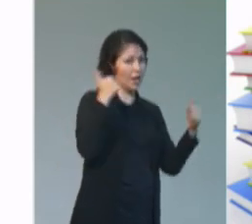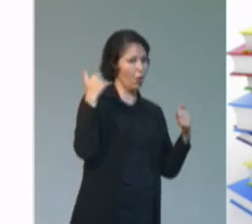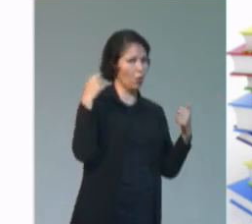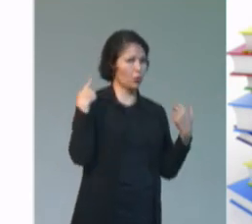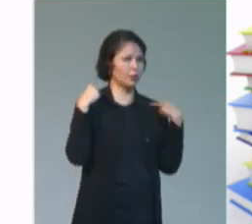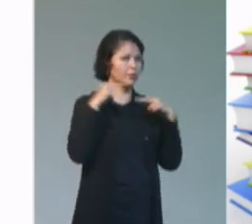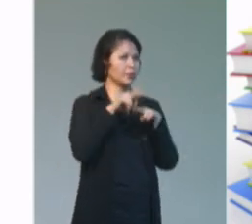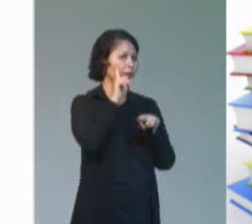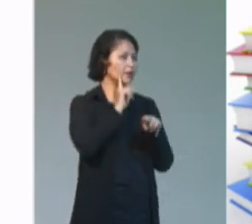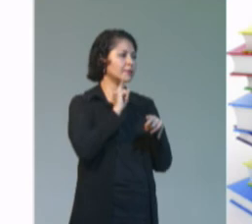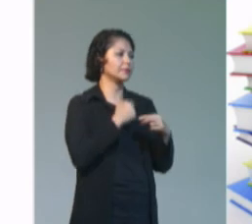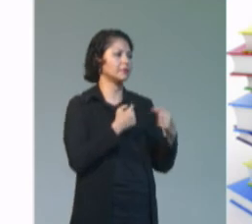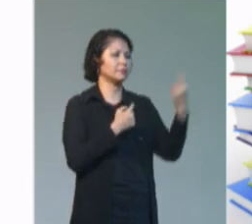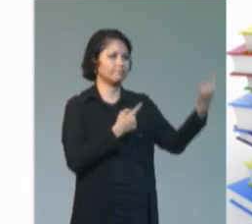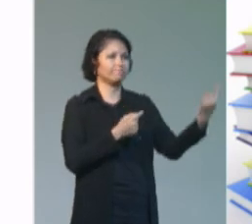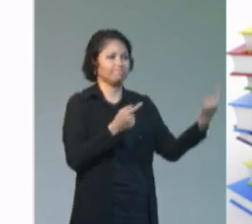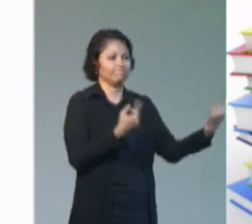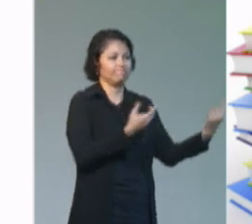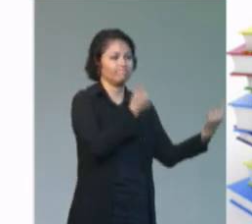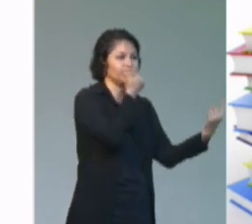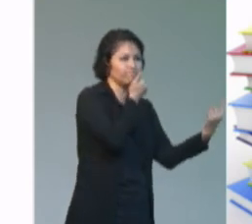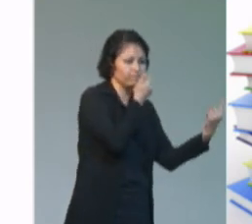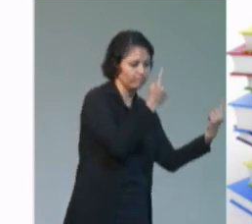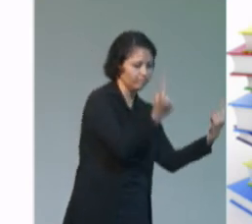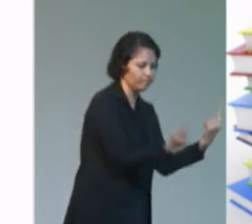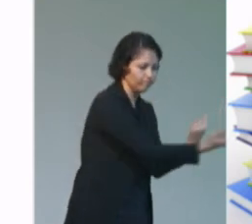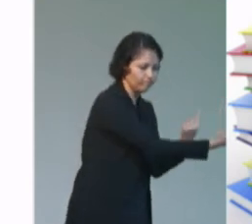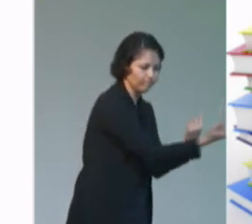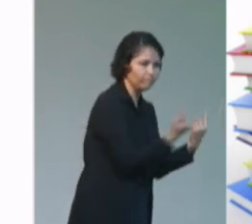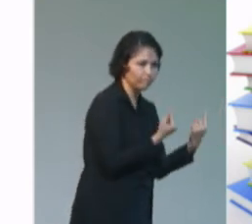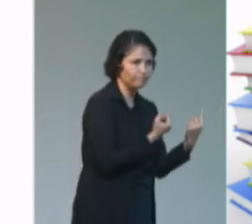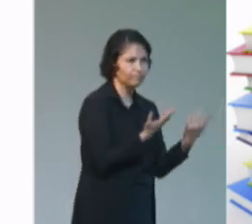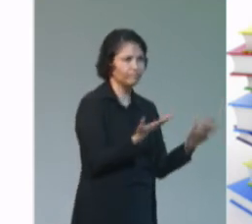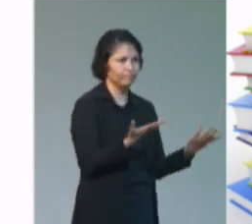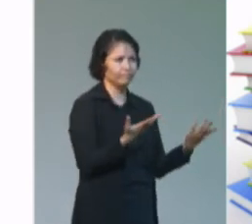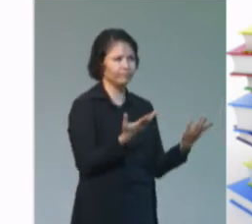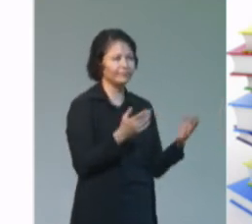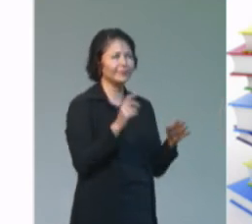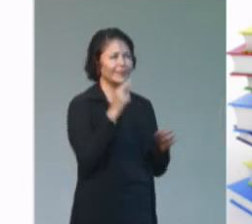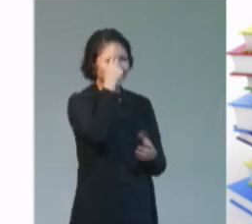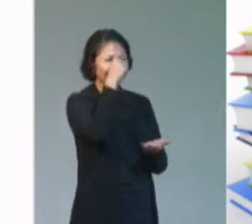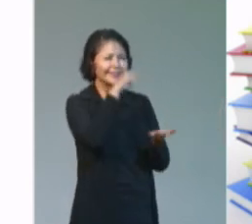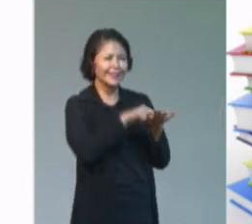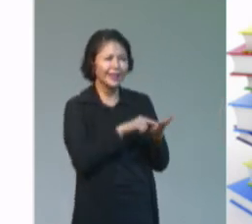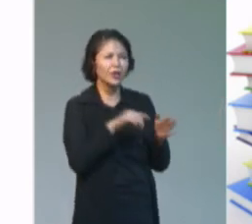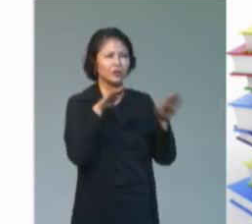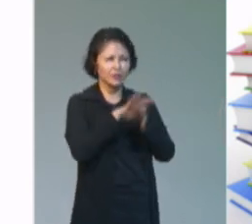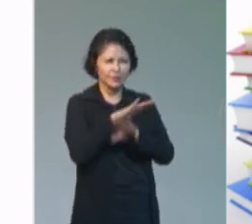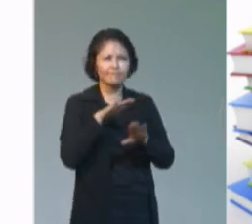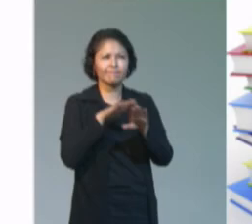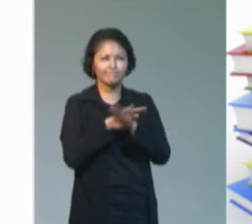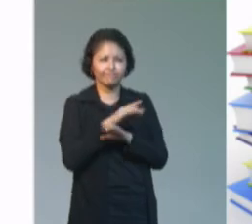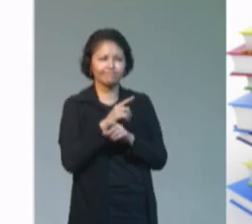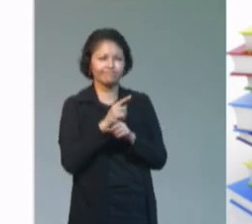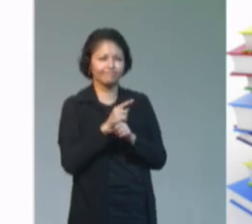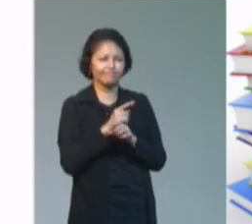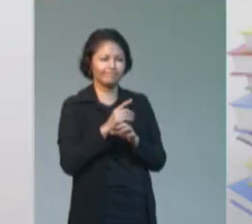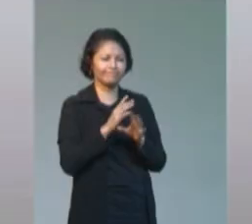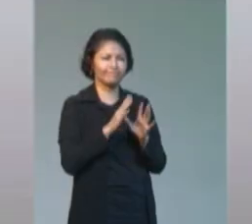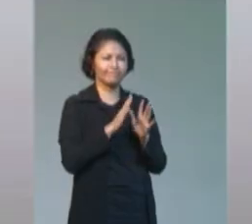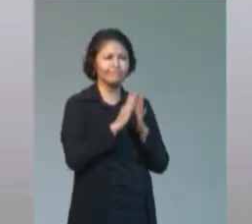en ese sentido puede tener un poco mayor importancia yo creo que hemos cambiado y que estamos cambiando el imaginario social